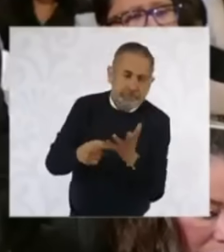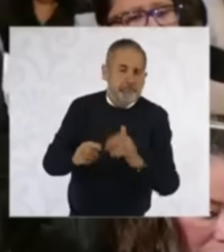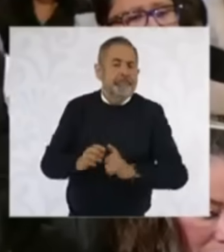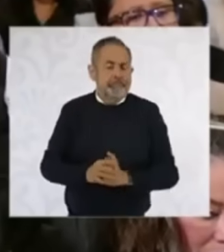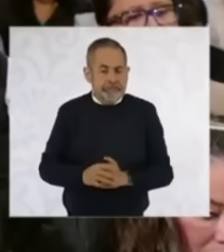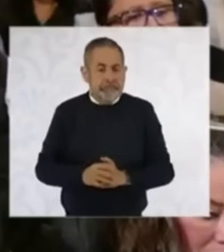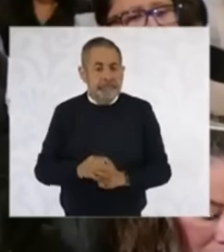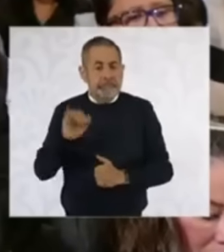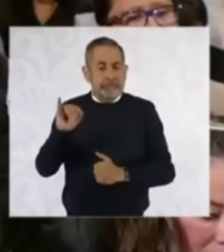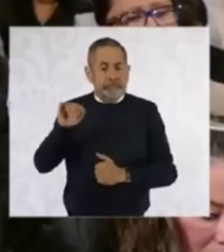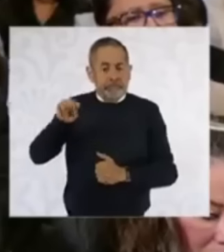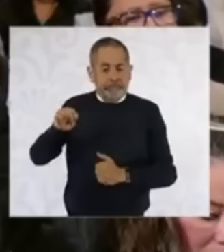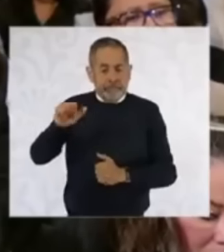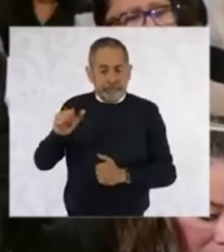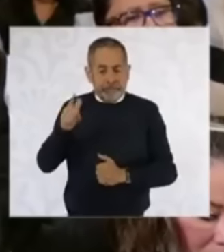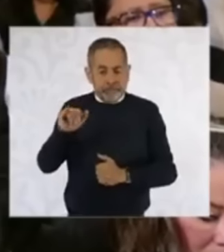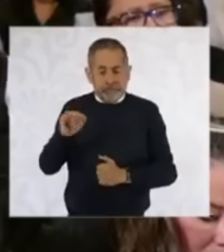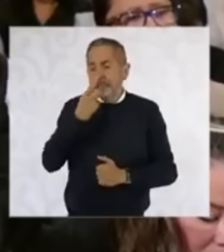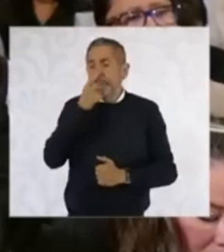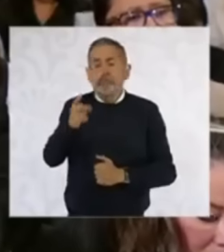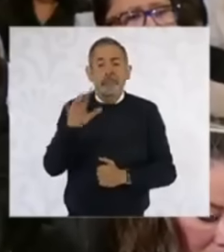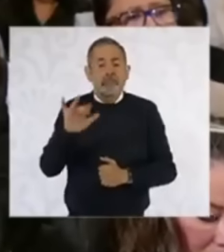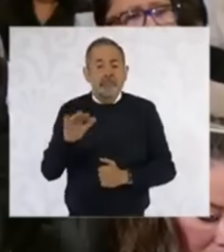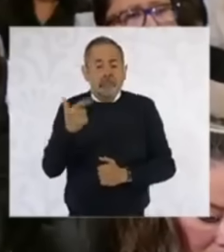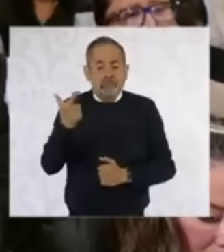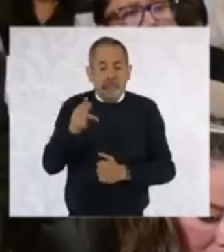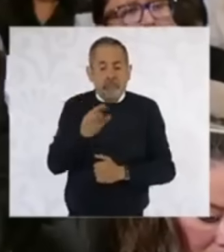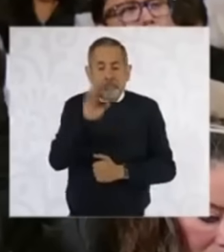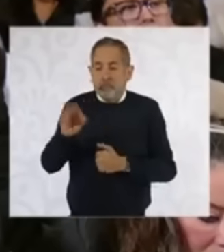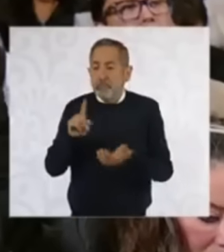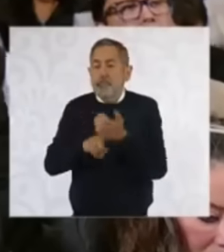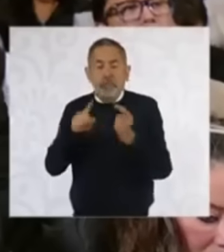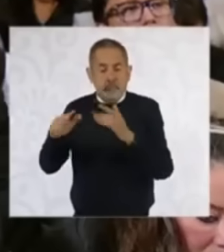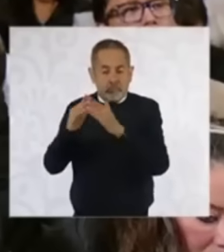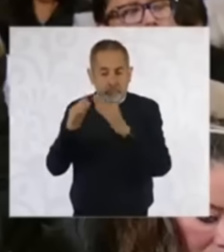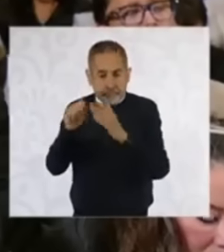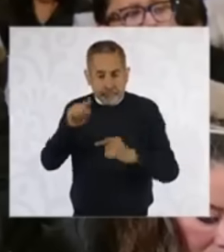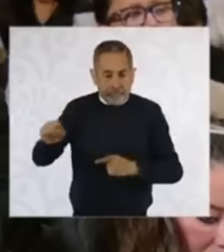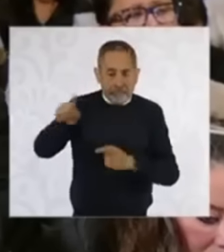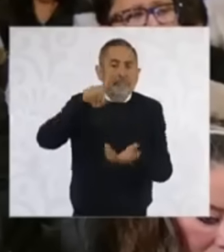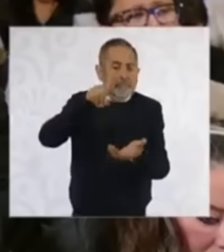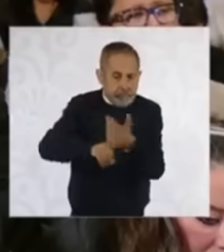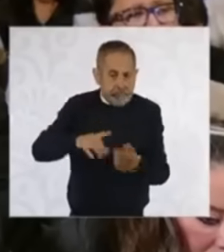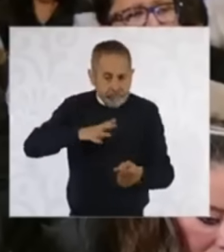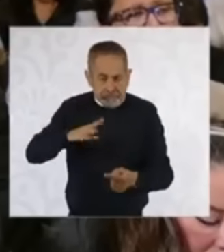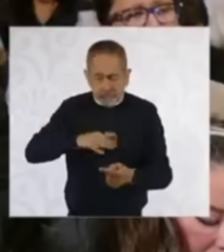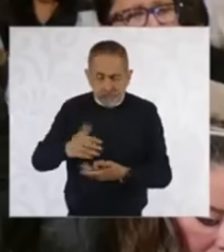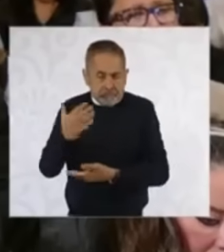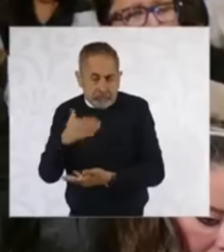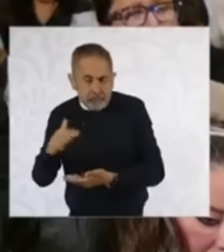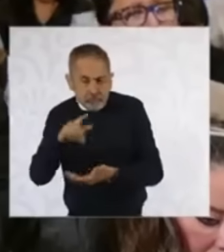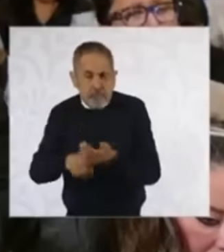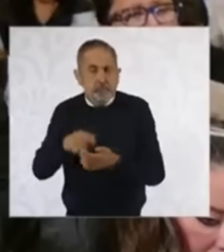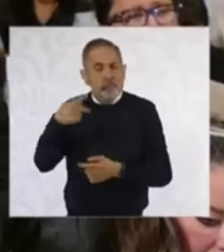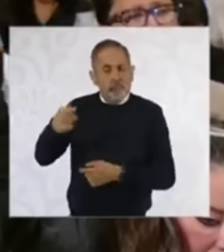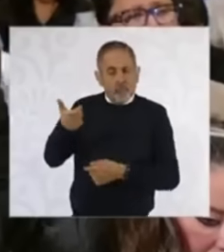propiamente del Inegi nos dice que 7% de los hogares mexicanos tienen mascotas y designan un promedio de de su ingreso